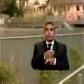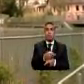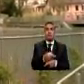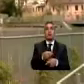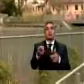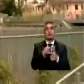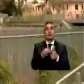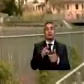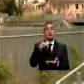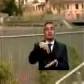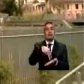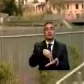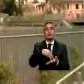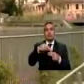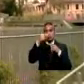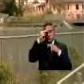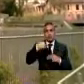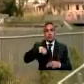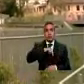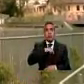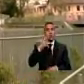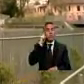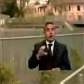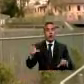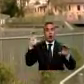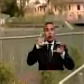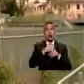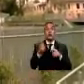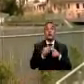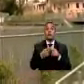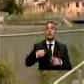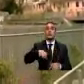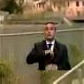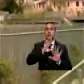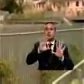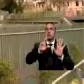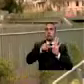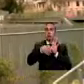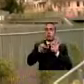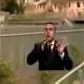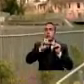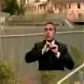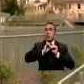la comparecencia y la noticia que tendremos para la noche. Obviamente vamos a ampliar todos